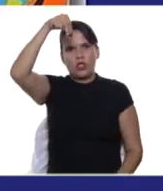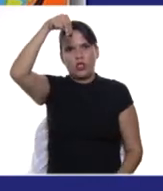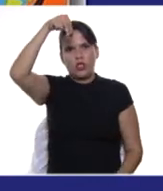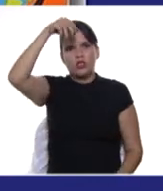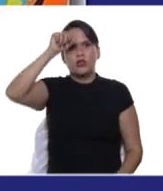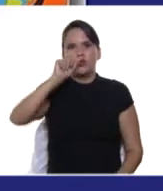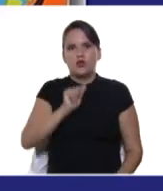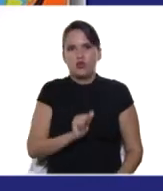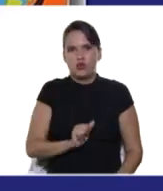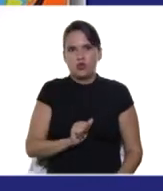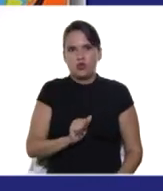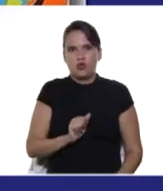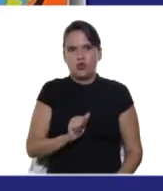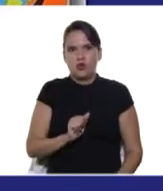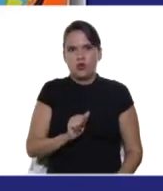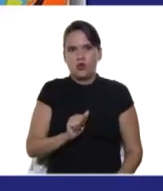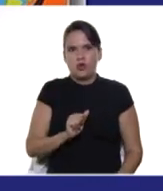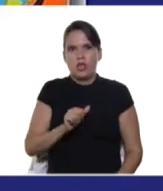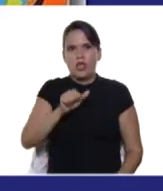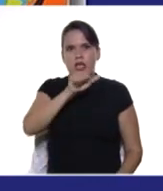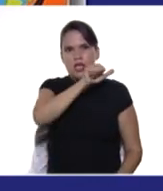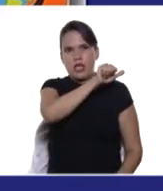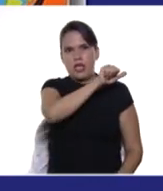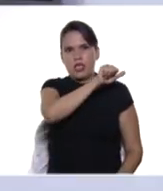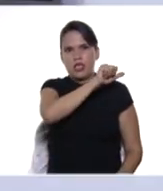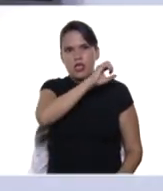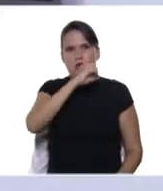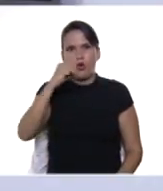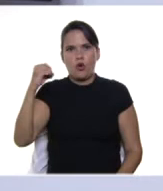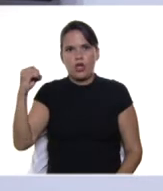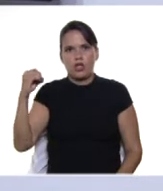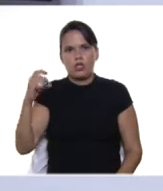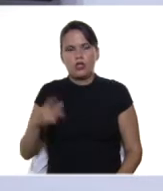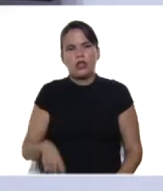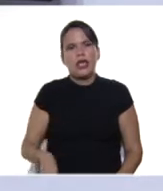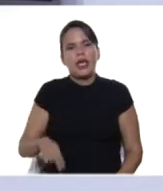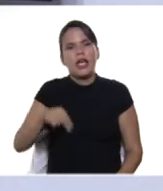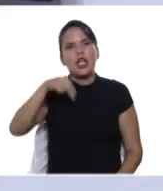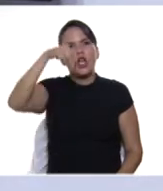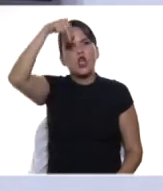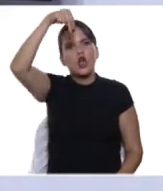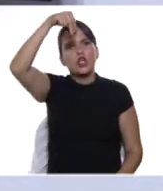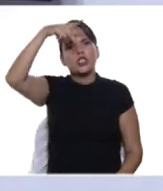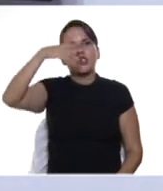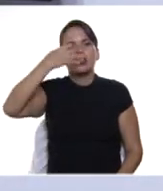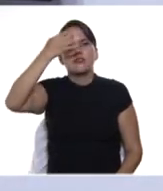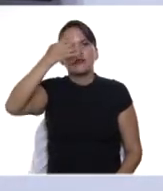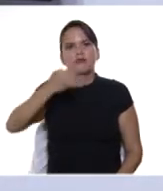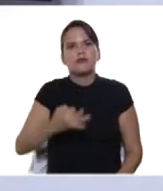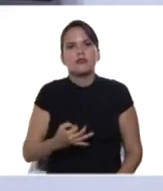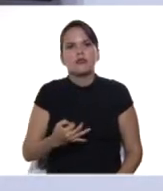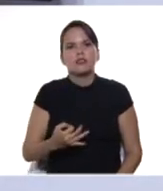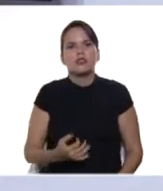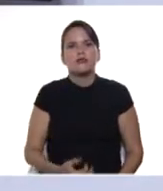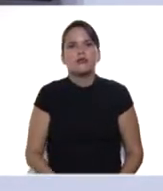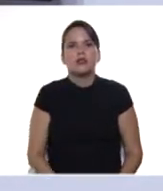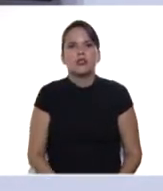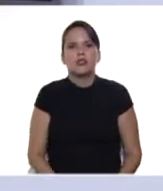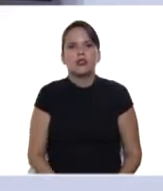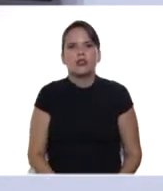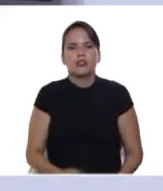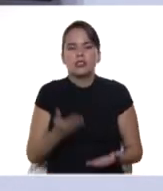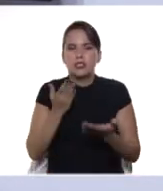sur, este y oeste. El norte siempre